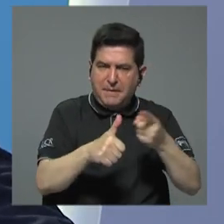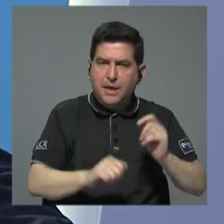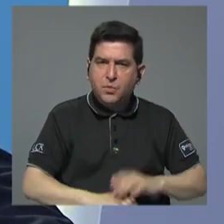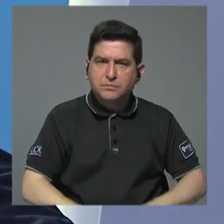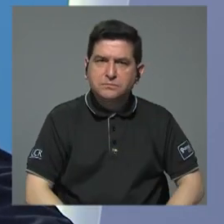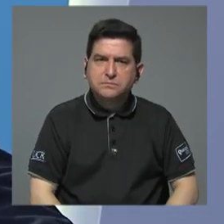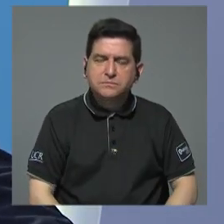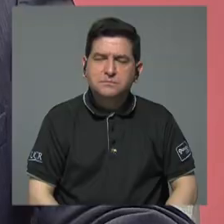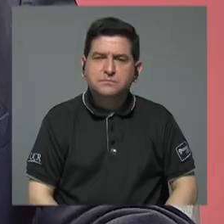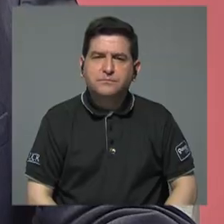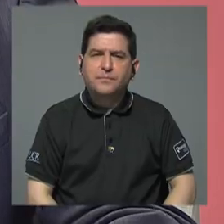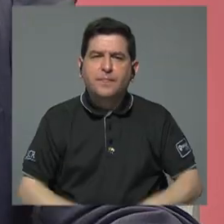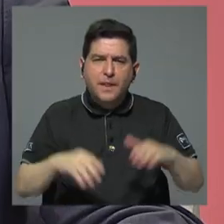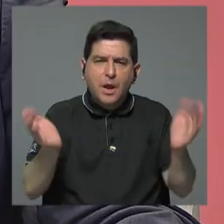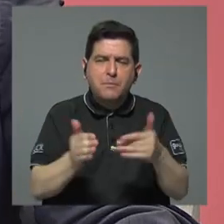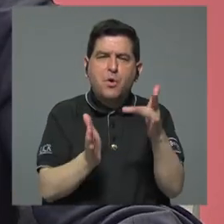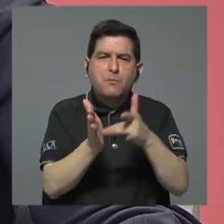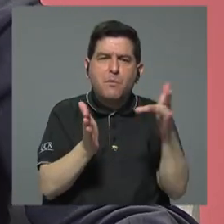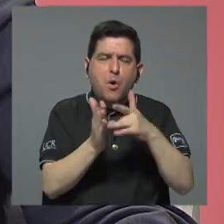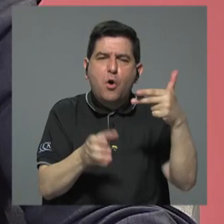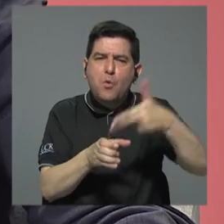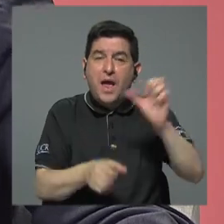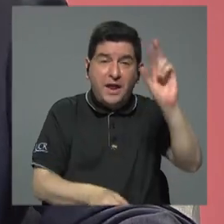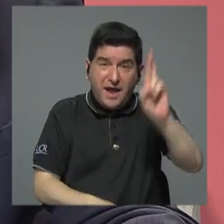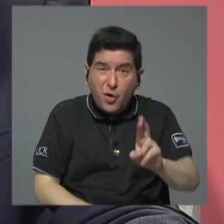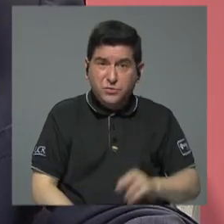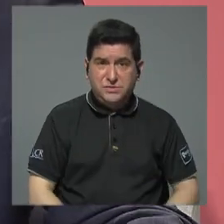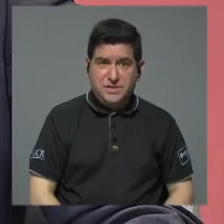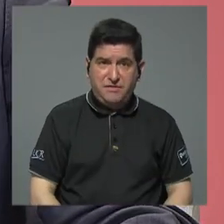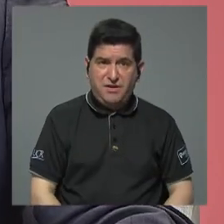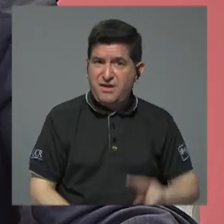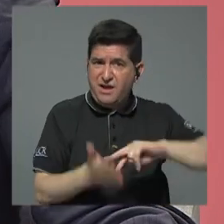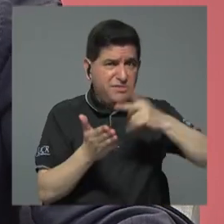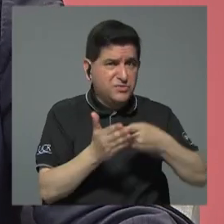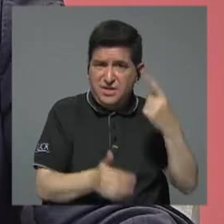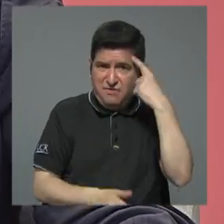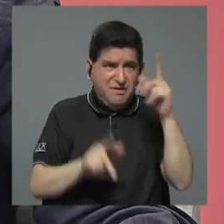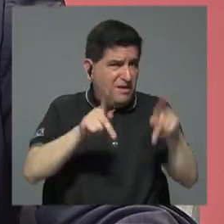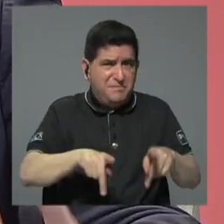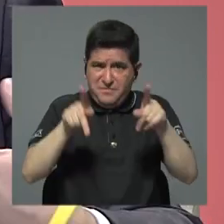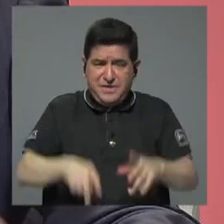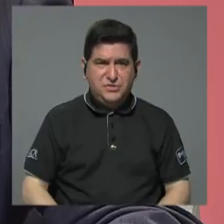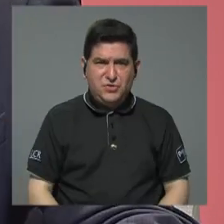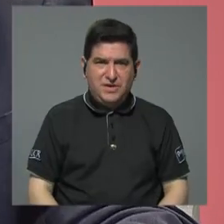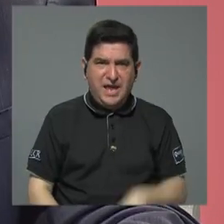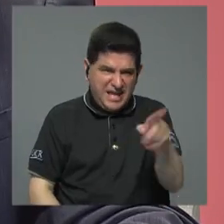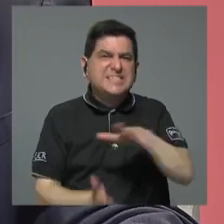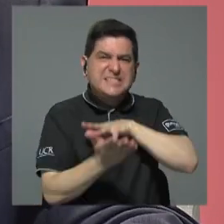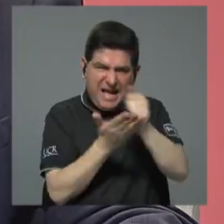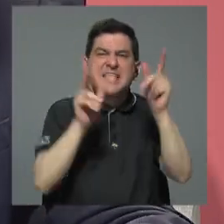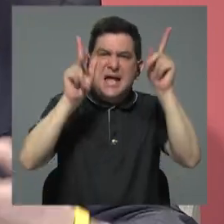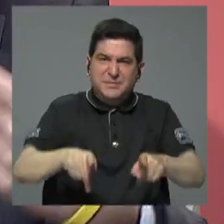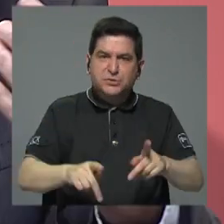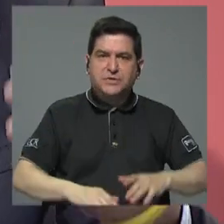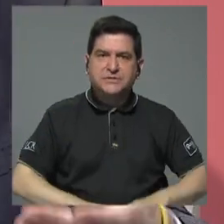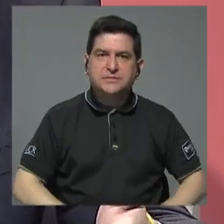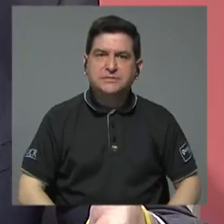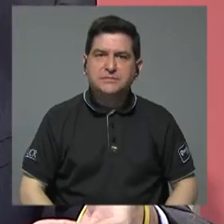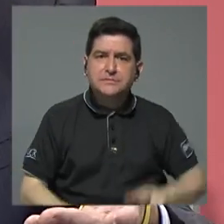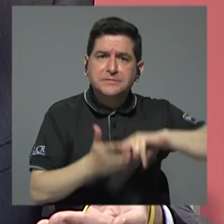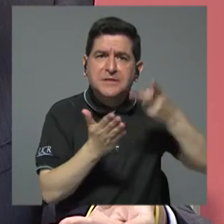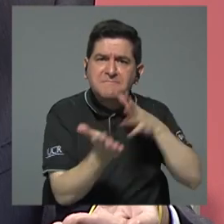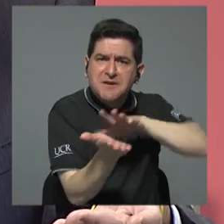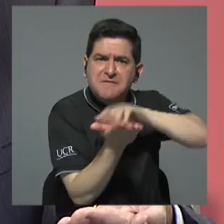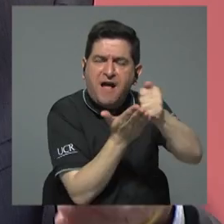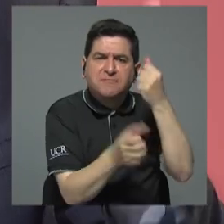No, promover la explotación petrolera en Costa Rica no es pensar en la gente, es más bien causarle un daño a la gente, porque implica